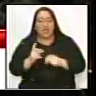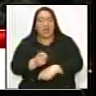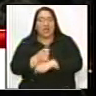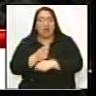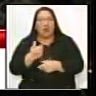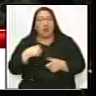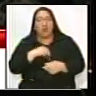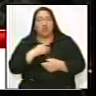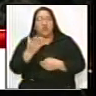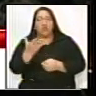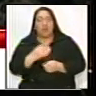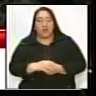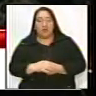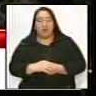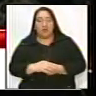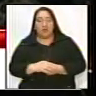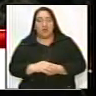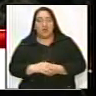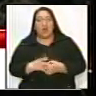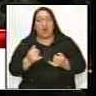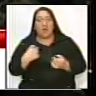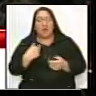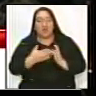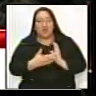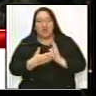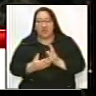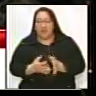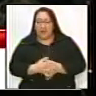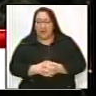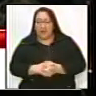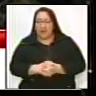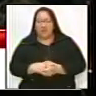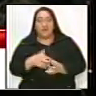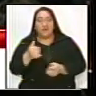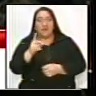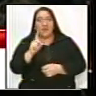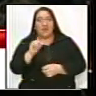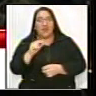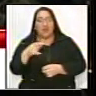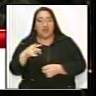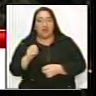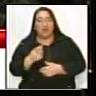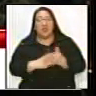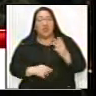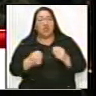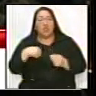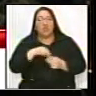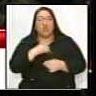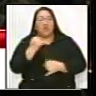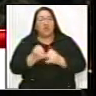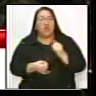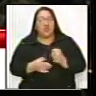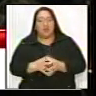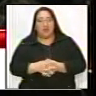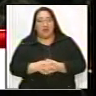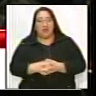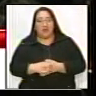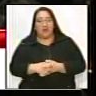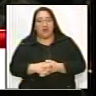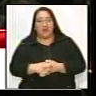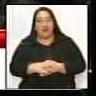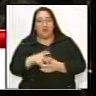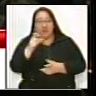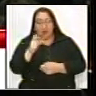petición que nosotros damos. Y bueno, ahora vamos a presentar a Diego, que es nuestra última... la